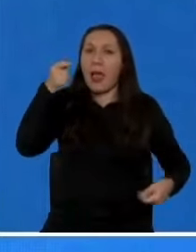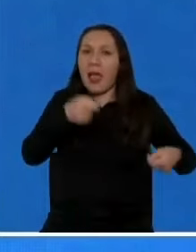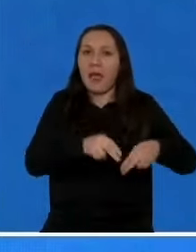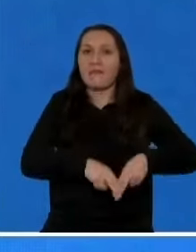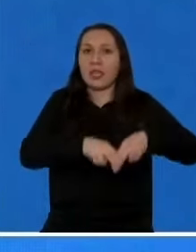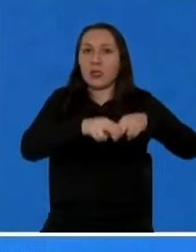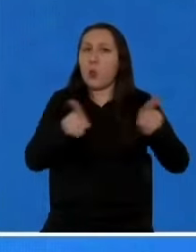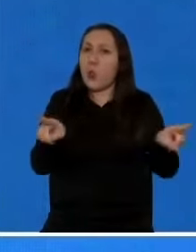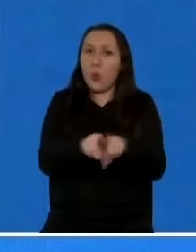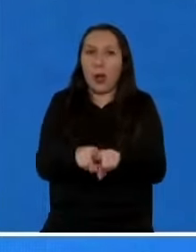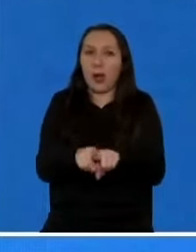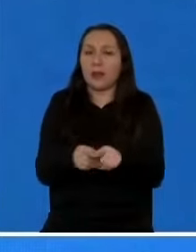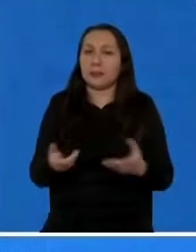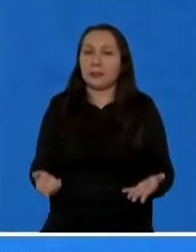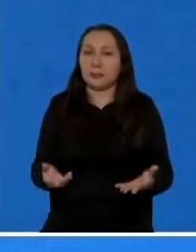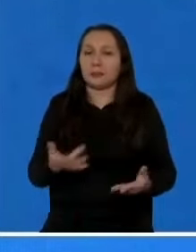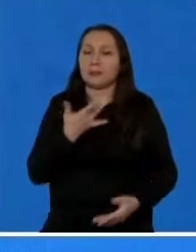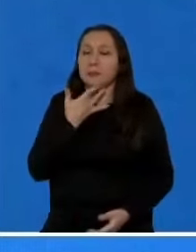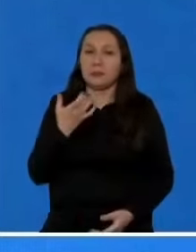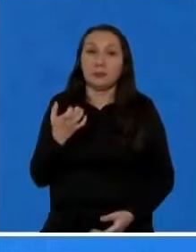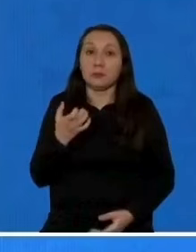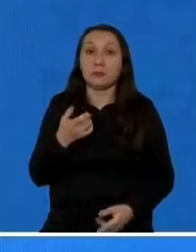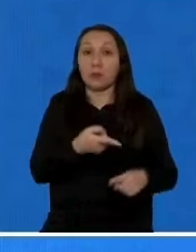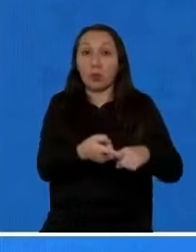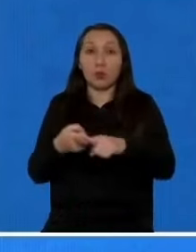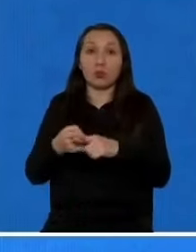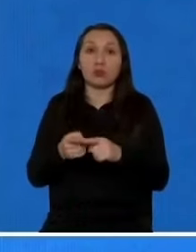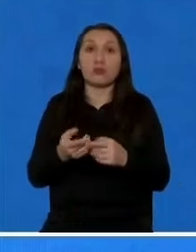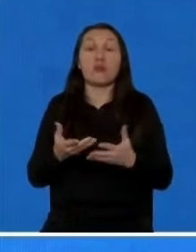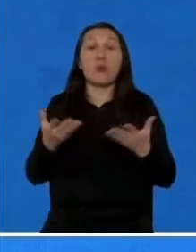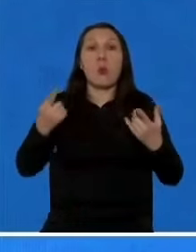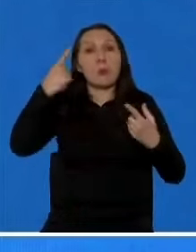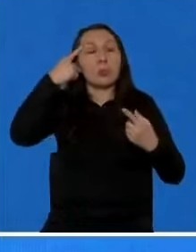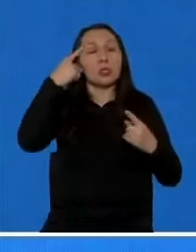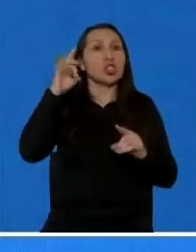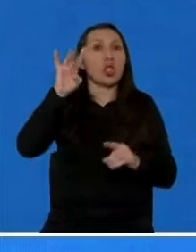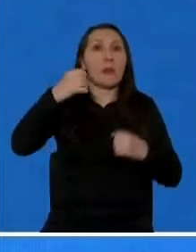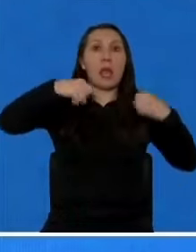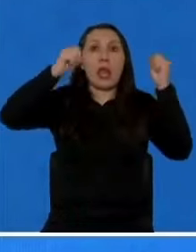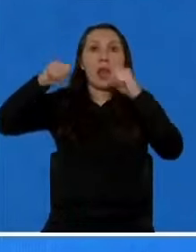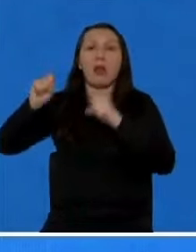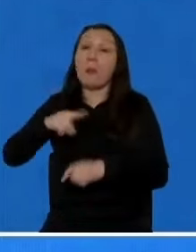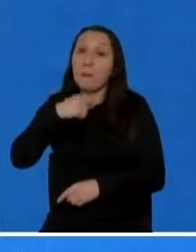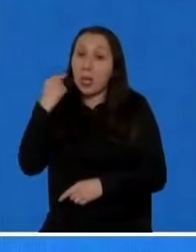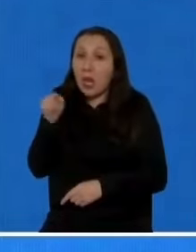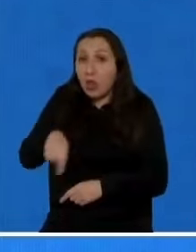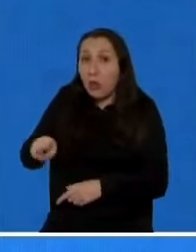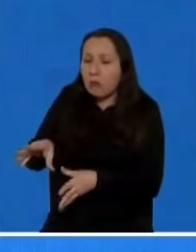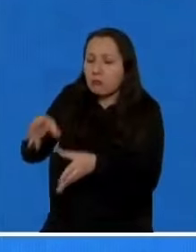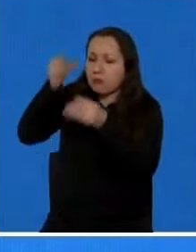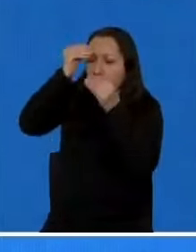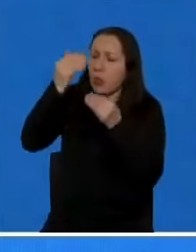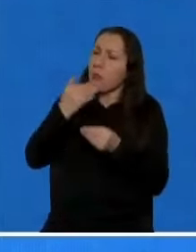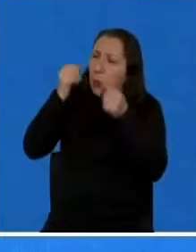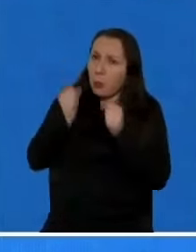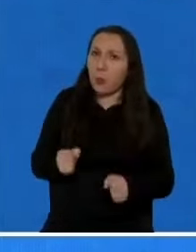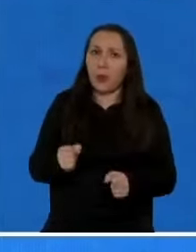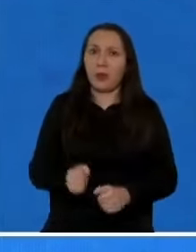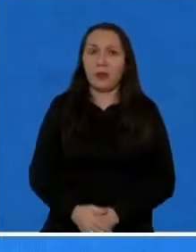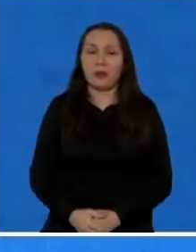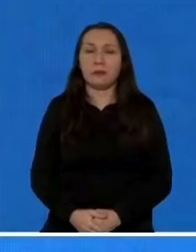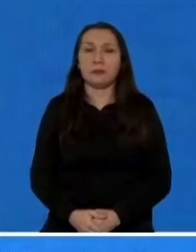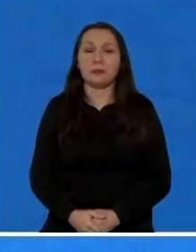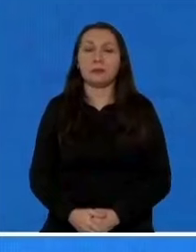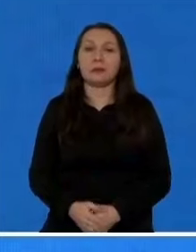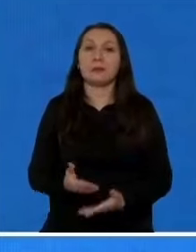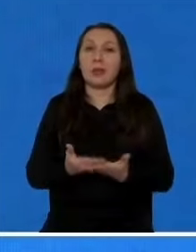inversión. Porque en una sociedad tan exitista pareciera difícil decirlo, pero del fracaso también aprendemos.